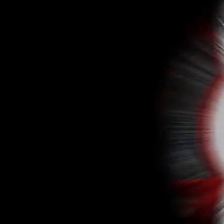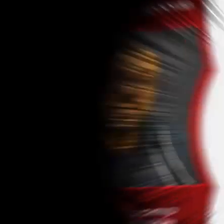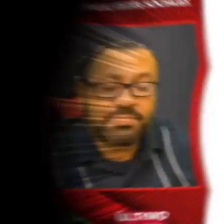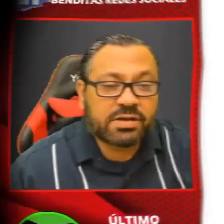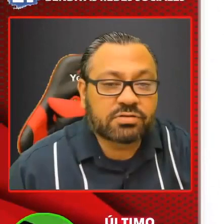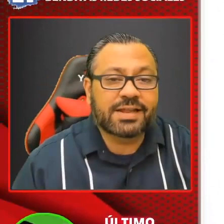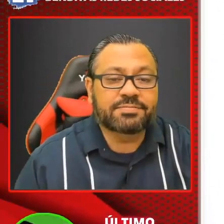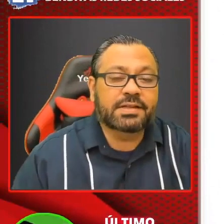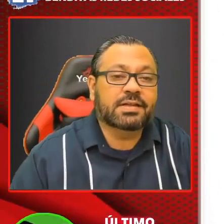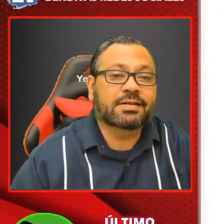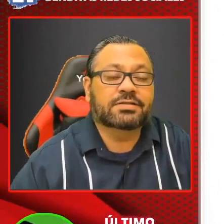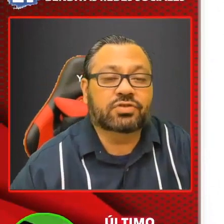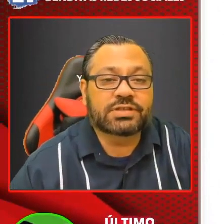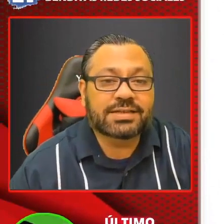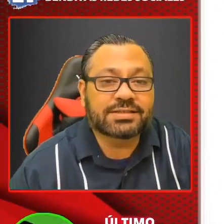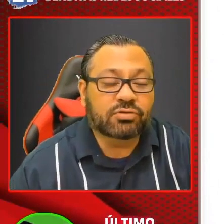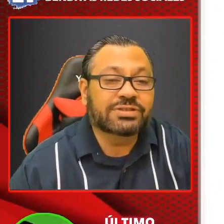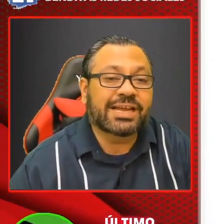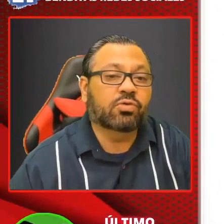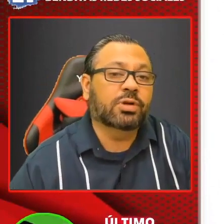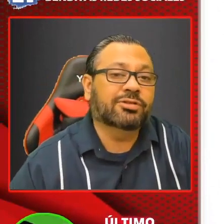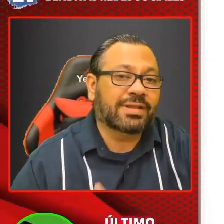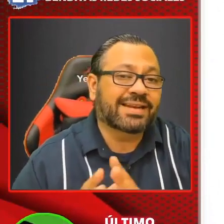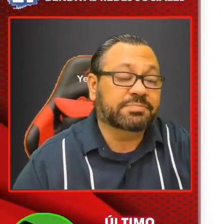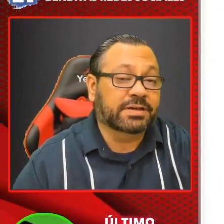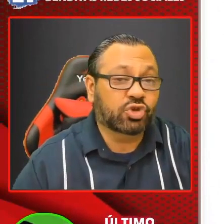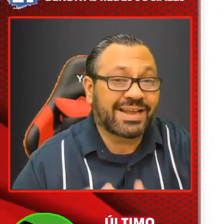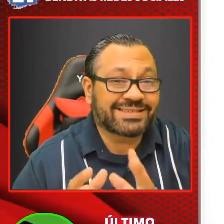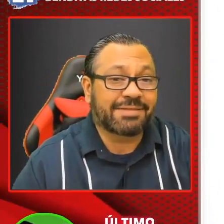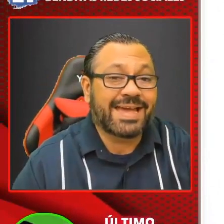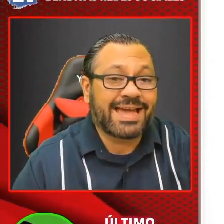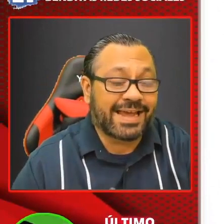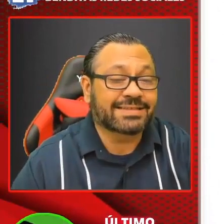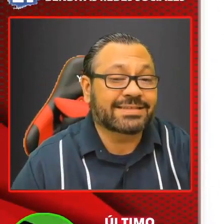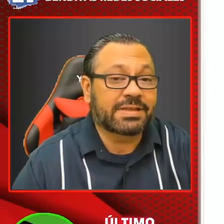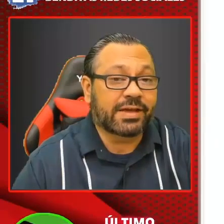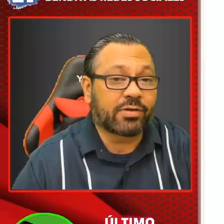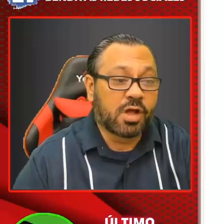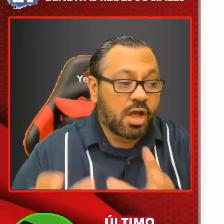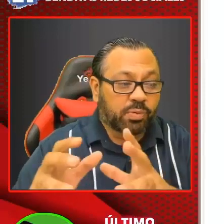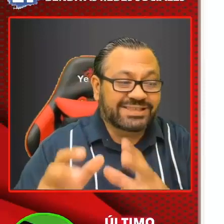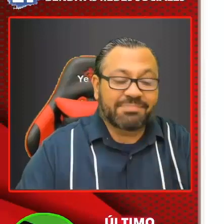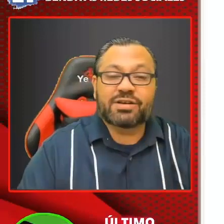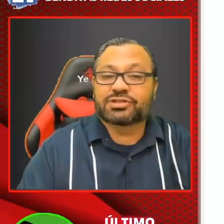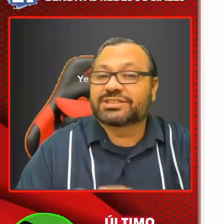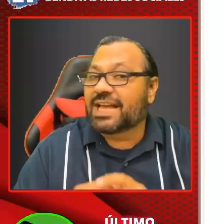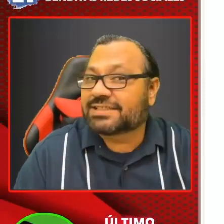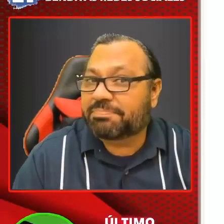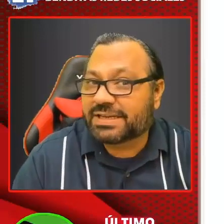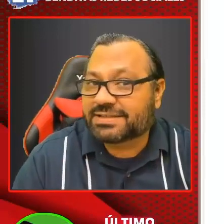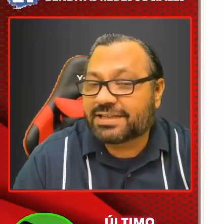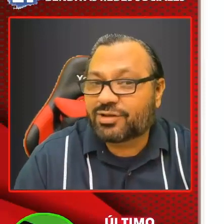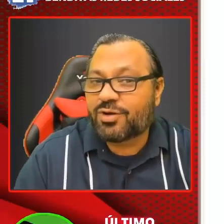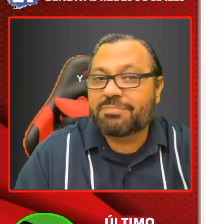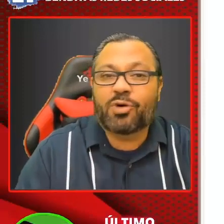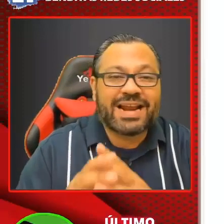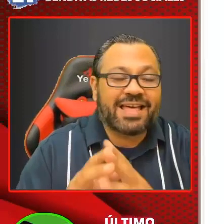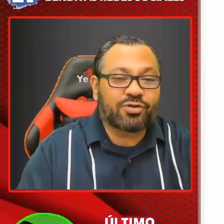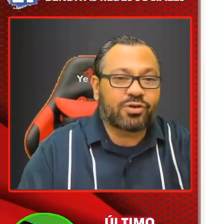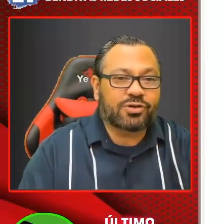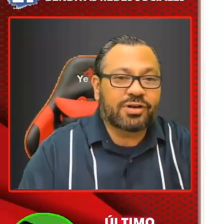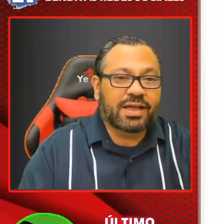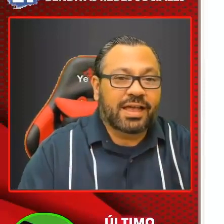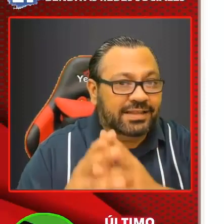muy buenos días amigos de las benditas redes sociales y un saludo a todas las personas que vean este vídeo pues amigos ya se presentó el